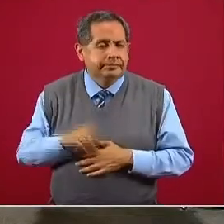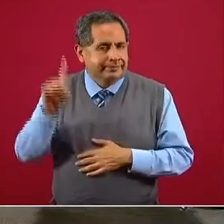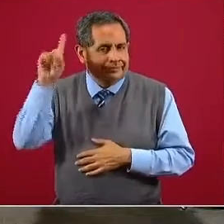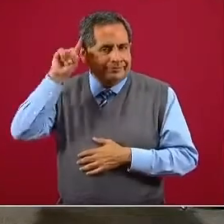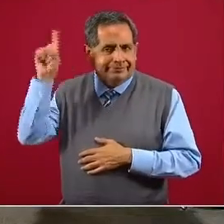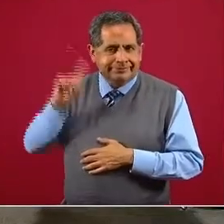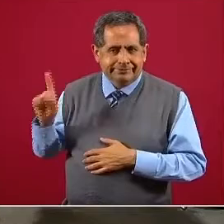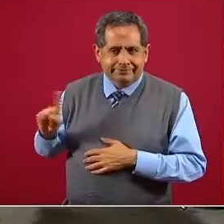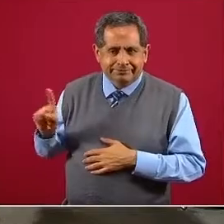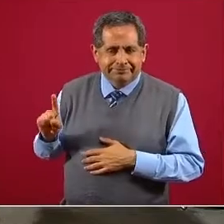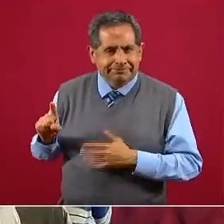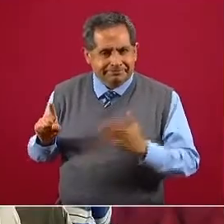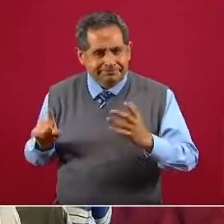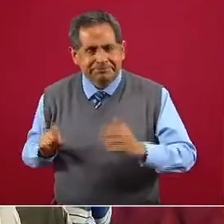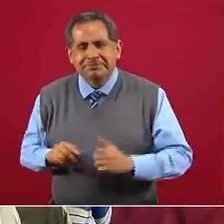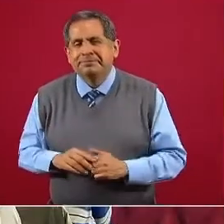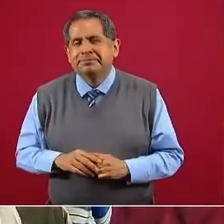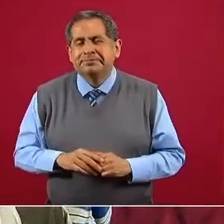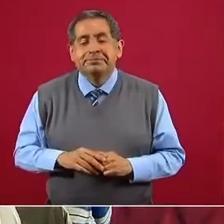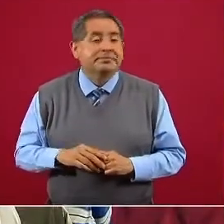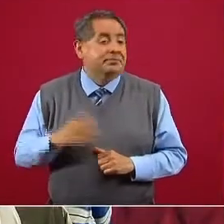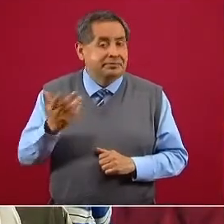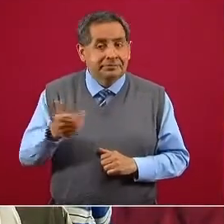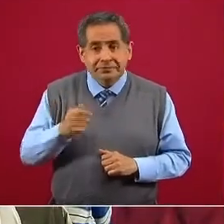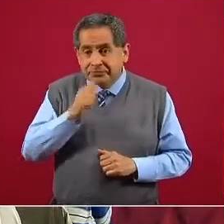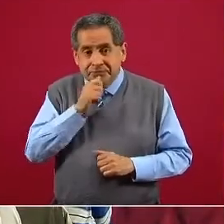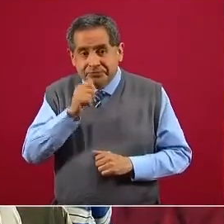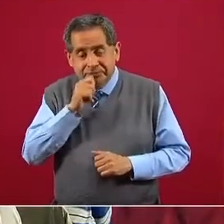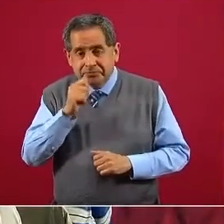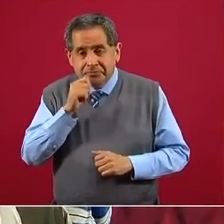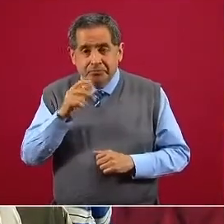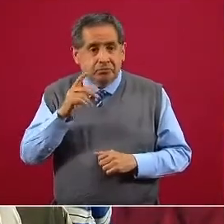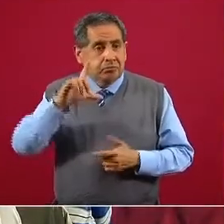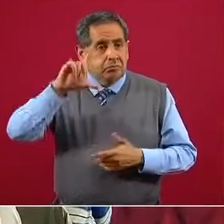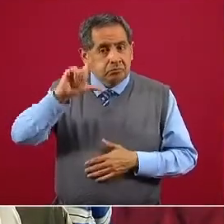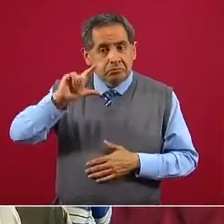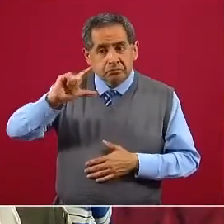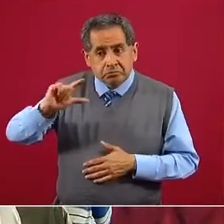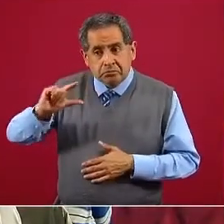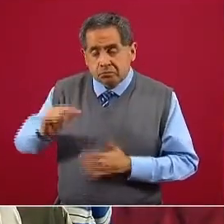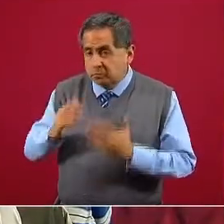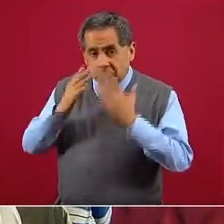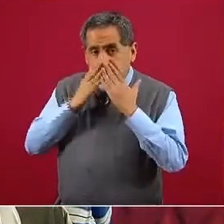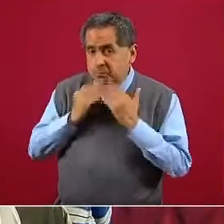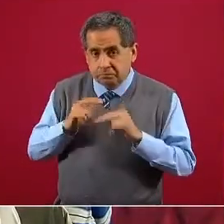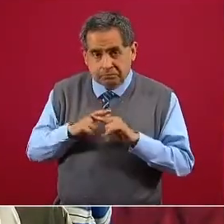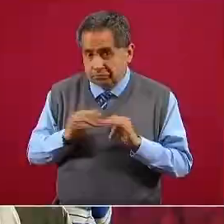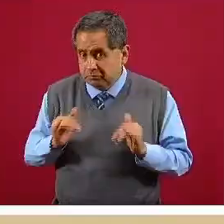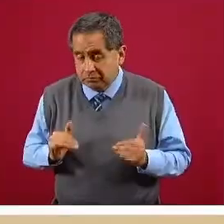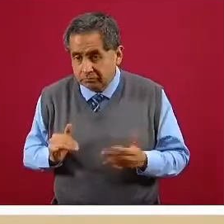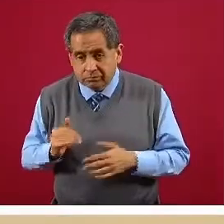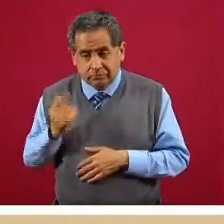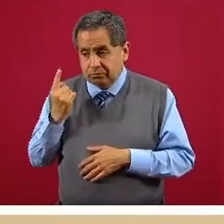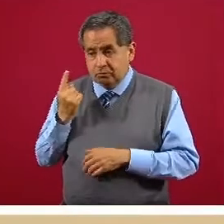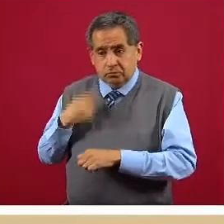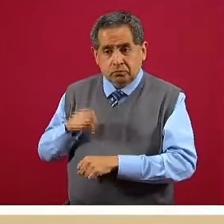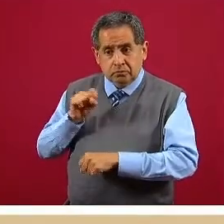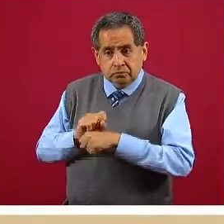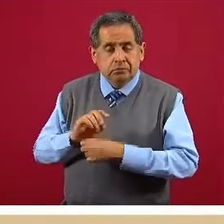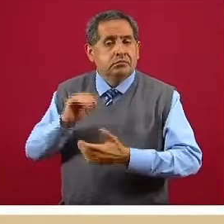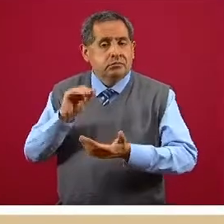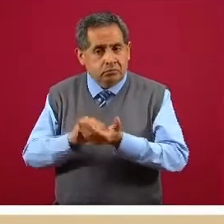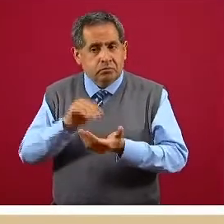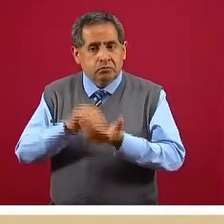precisamente Zacatecas. Aquí sí todavía no vemos ninguna tendencia descendente en las últimas semanas. De hecho, la última semana todavía